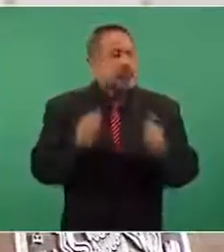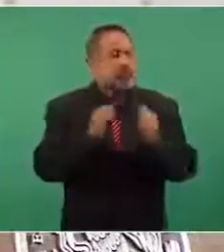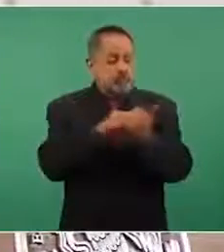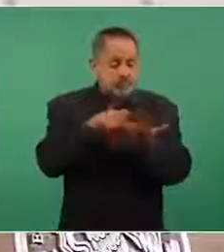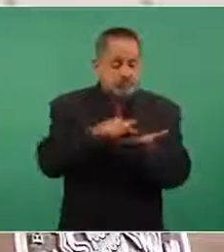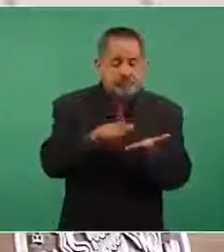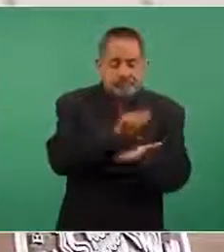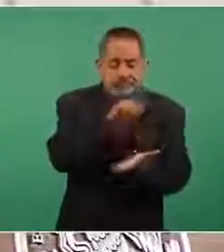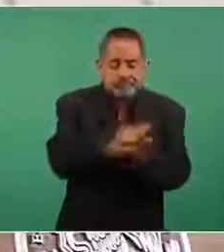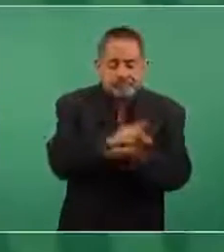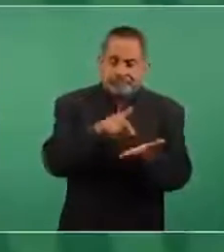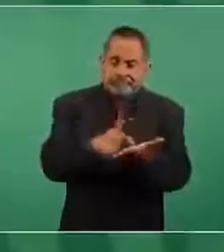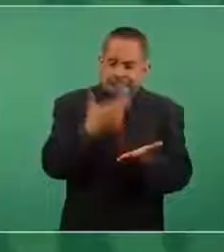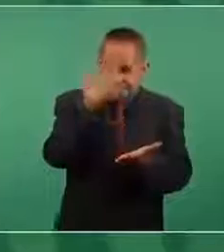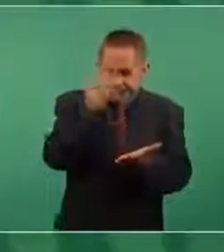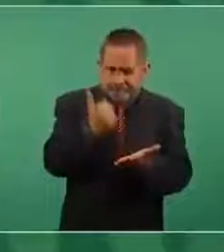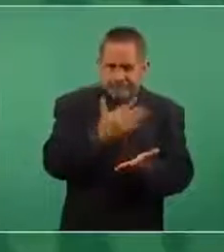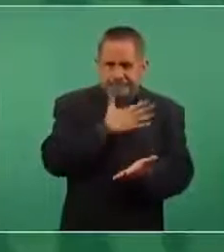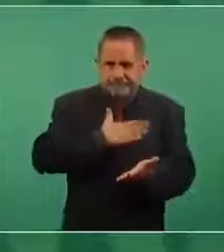legalidad,